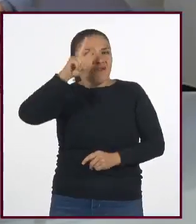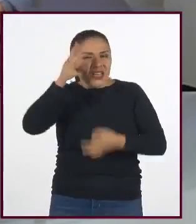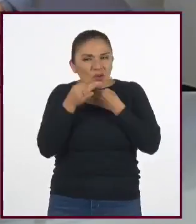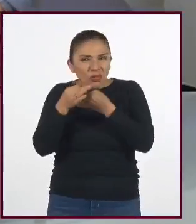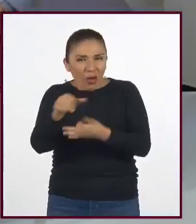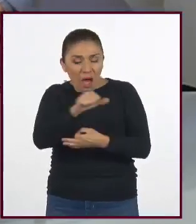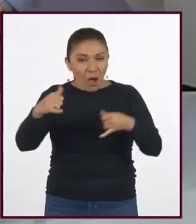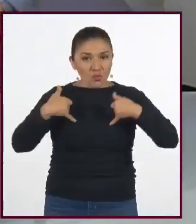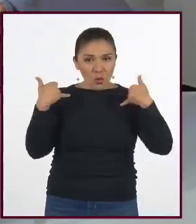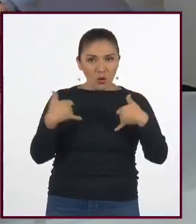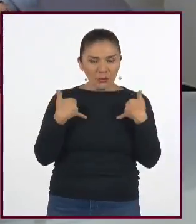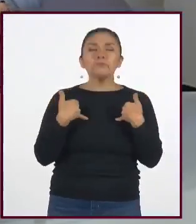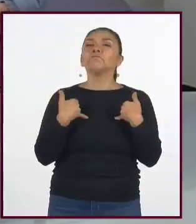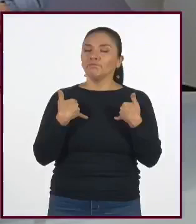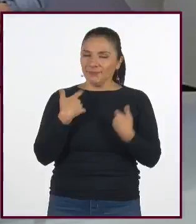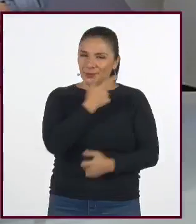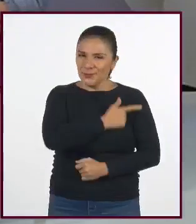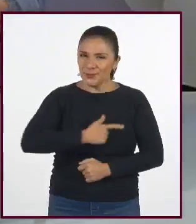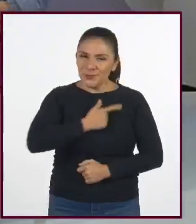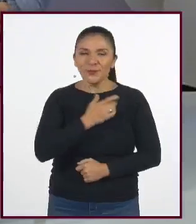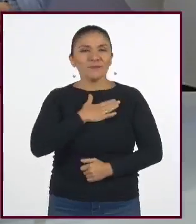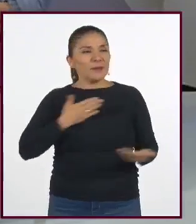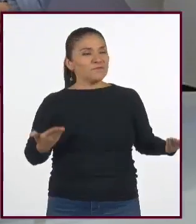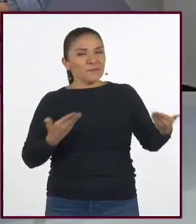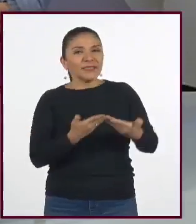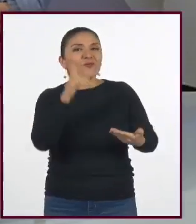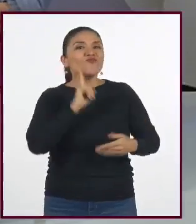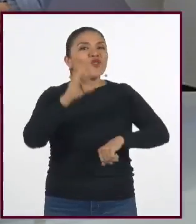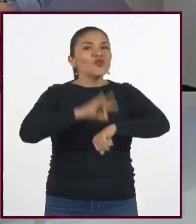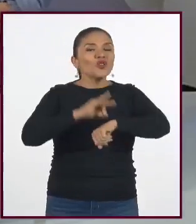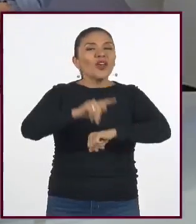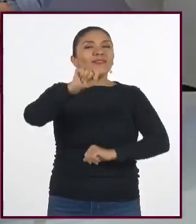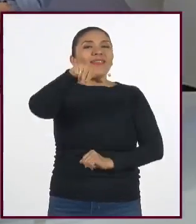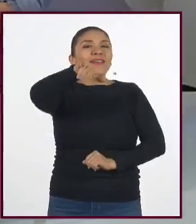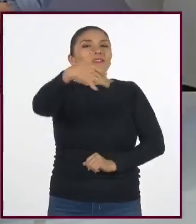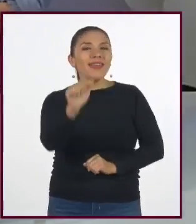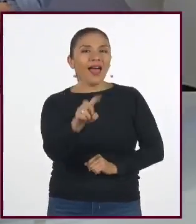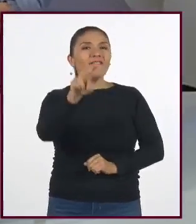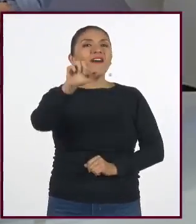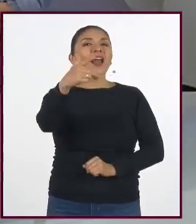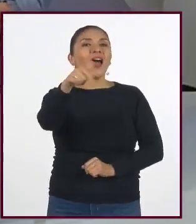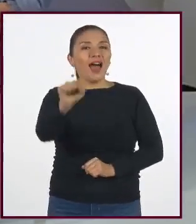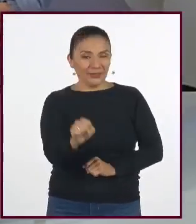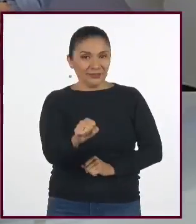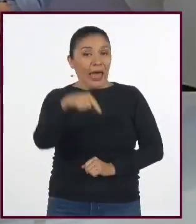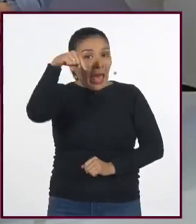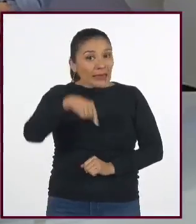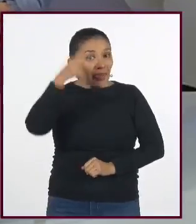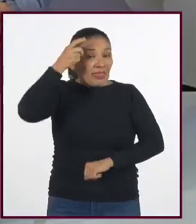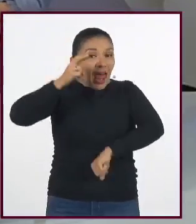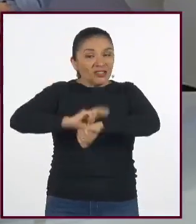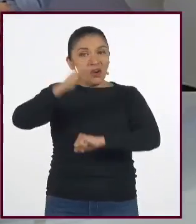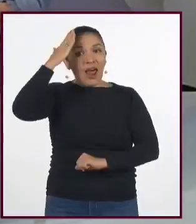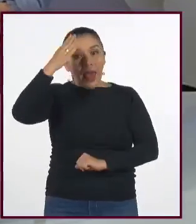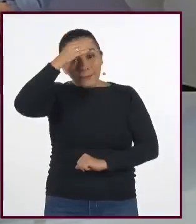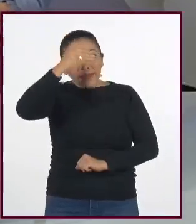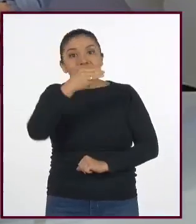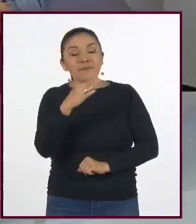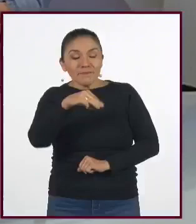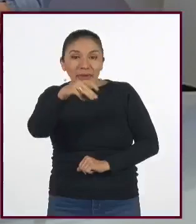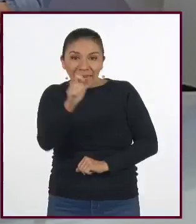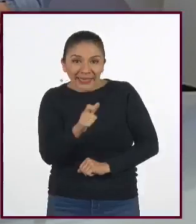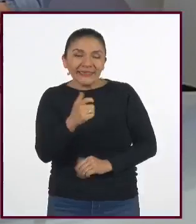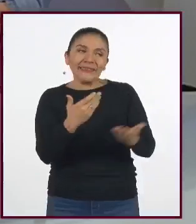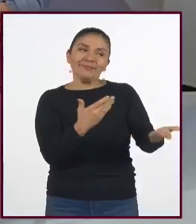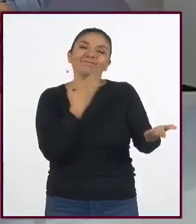adolescentes, tengo el gusto de presentarles a la doctora Tania Lucila Vargas Rizo. En nombre de la Dirección General Aprende MX, pues te